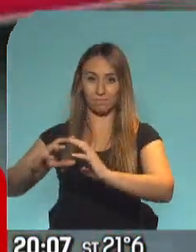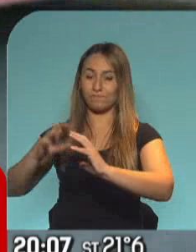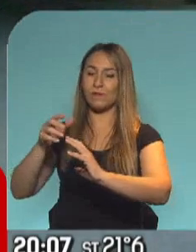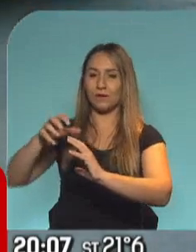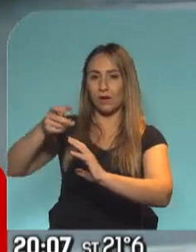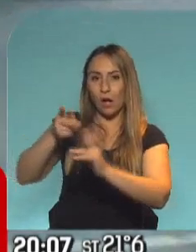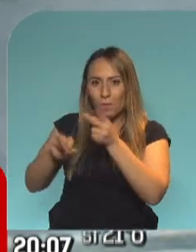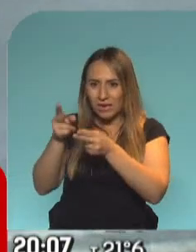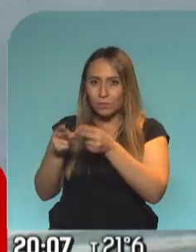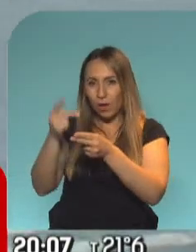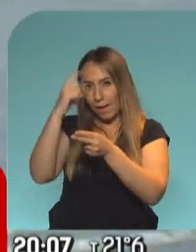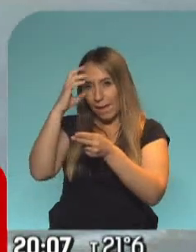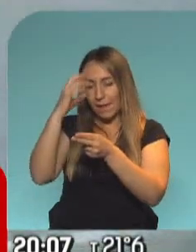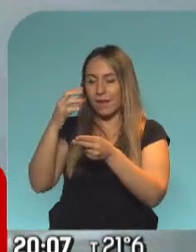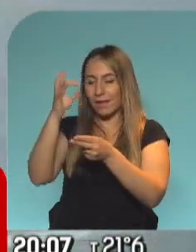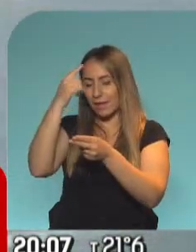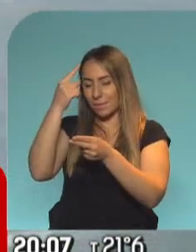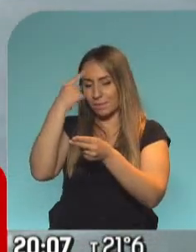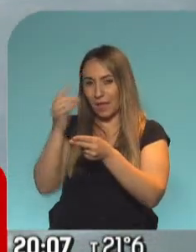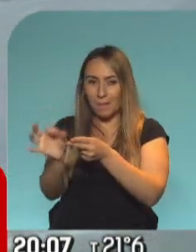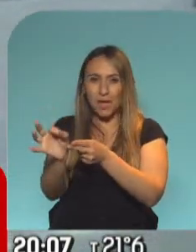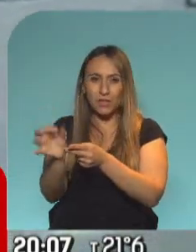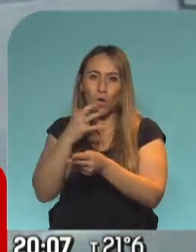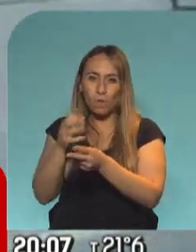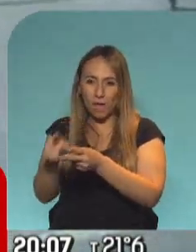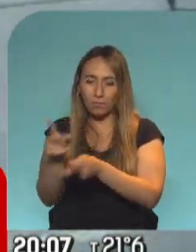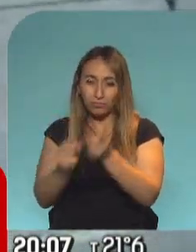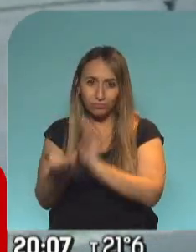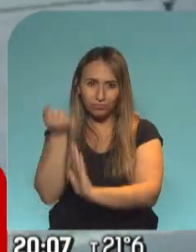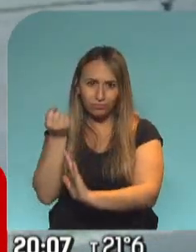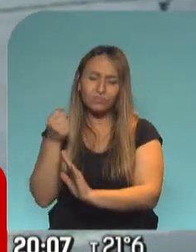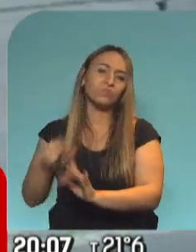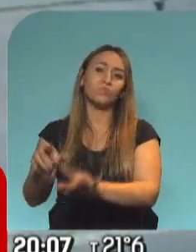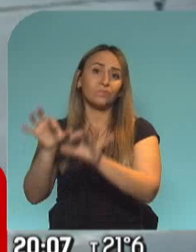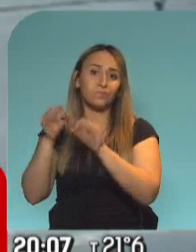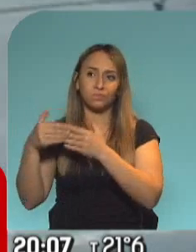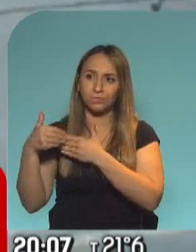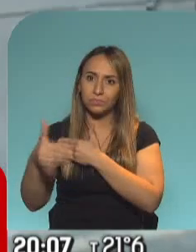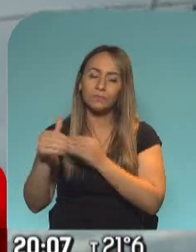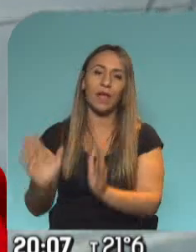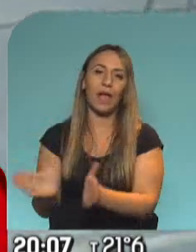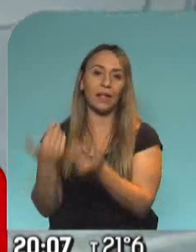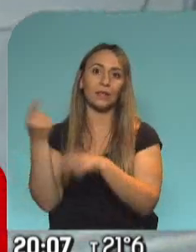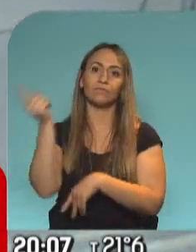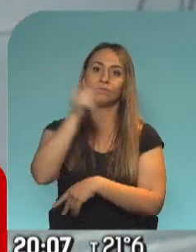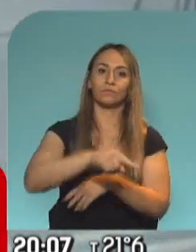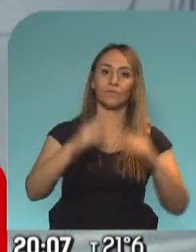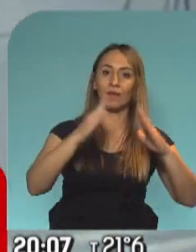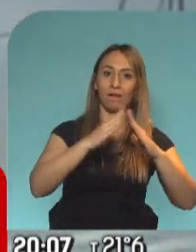que trasladaba a diego a la casa número 45 en el barrio son andrés